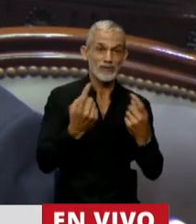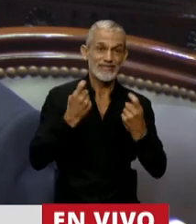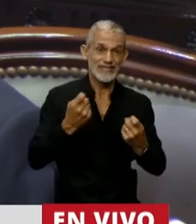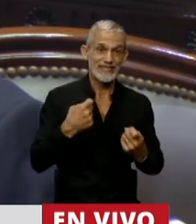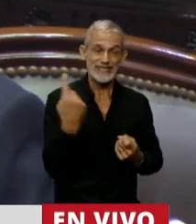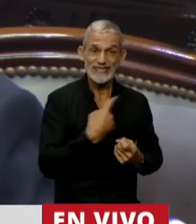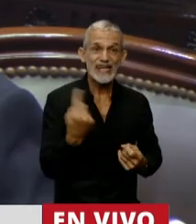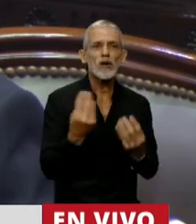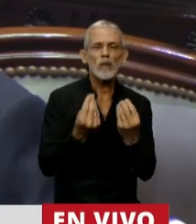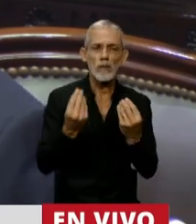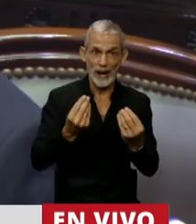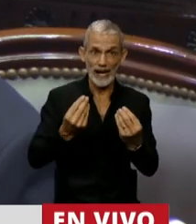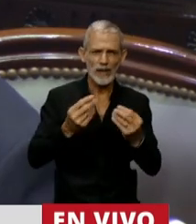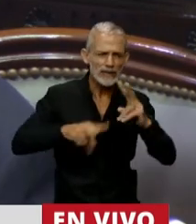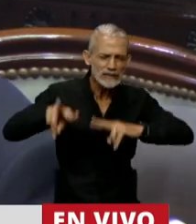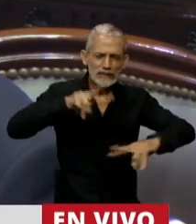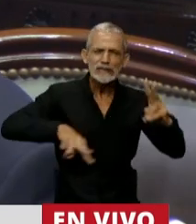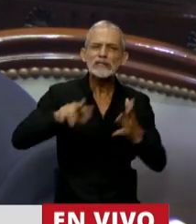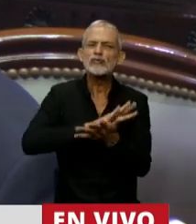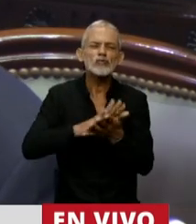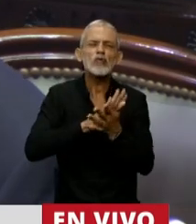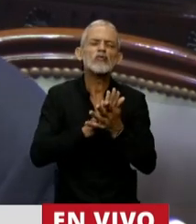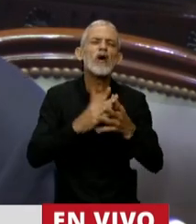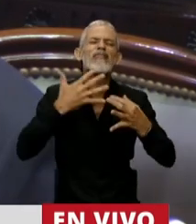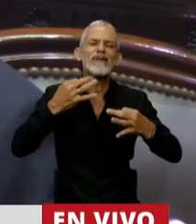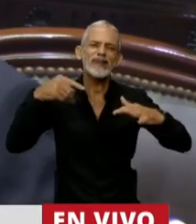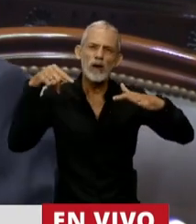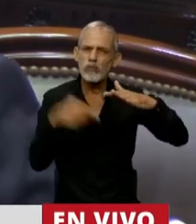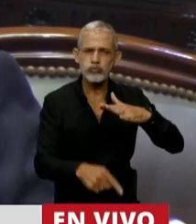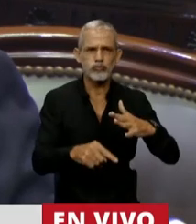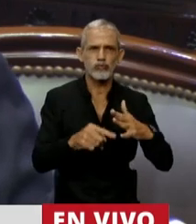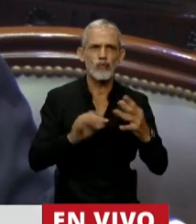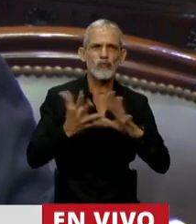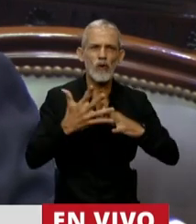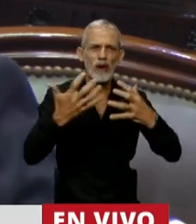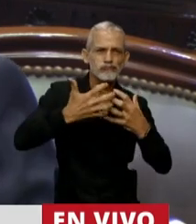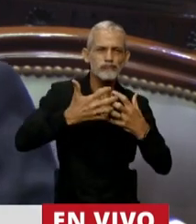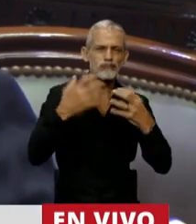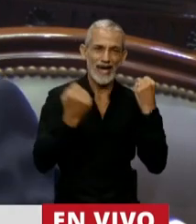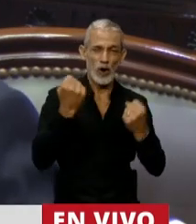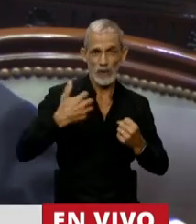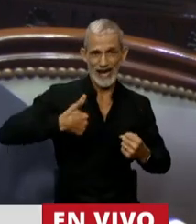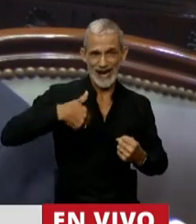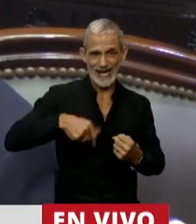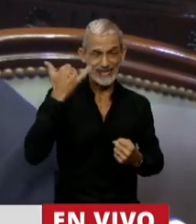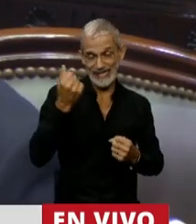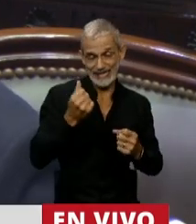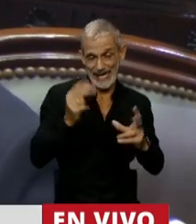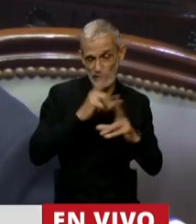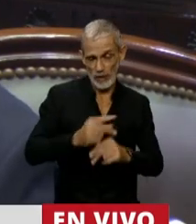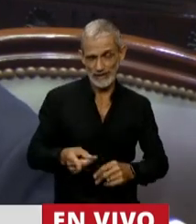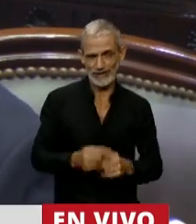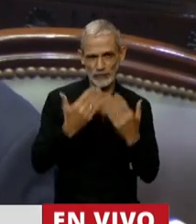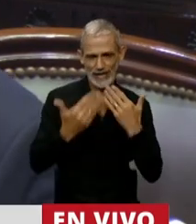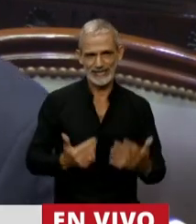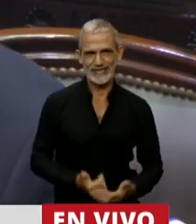para encontrar una solución de fondo a la estructura económica de este país que evidentemente ya no da más muchas